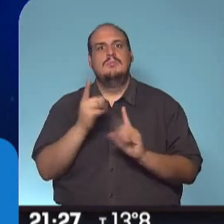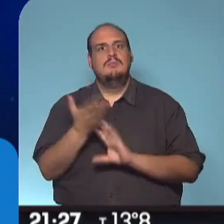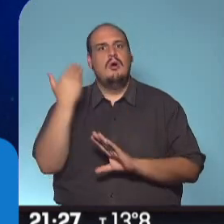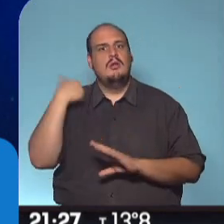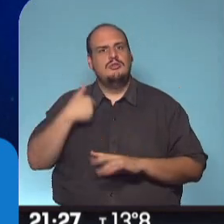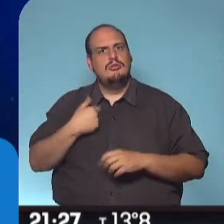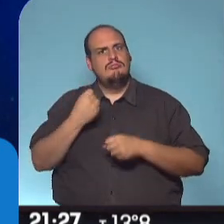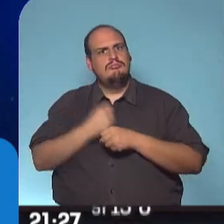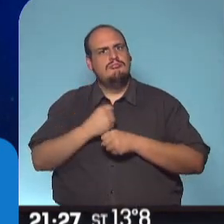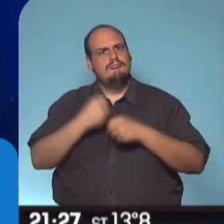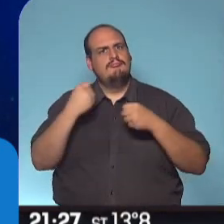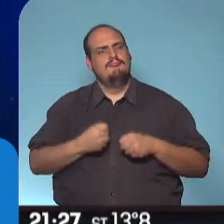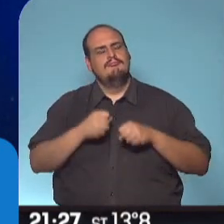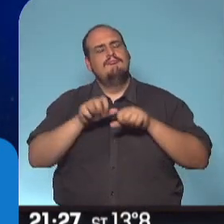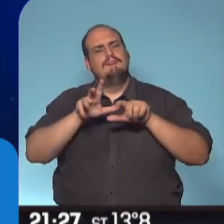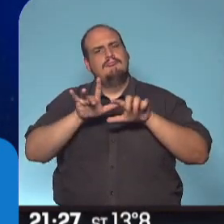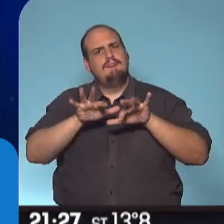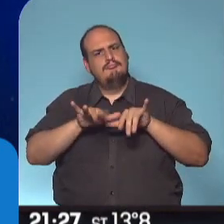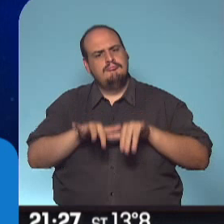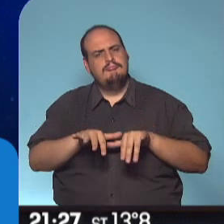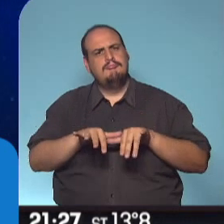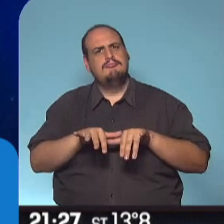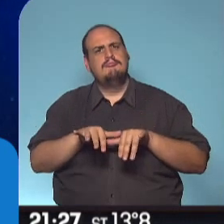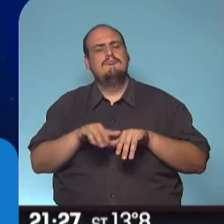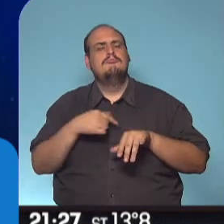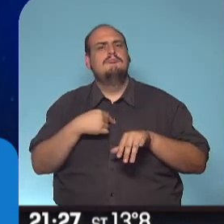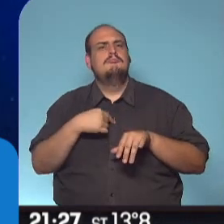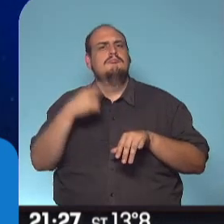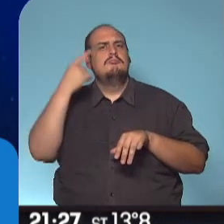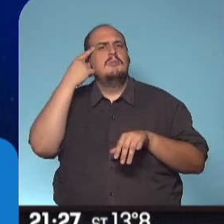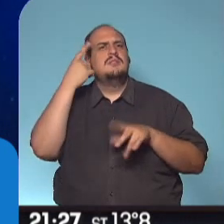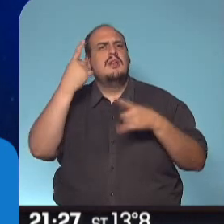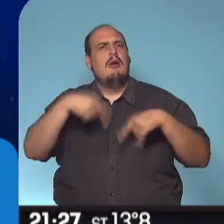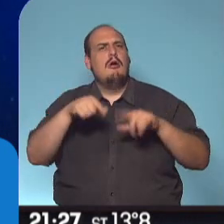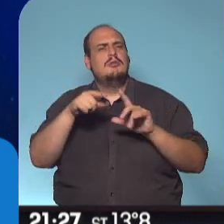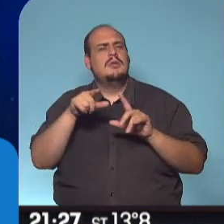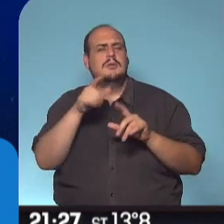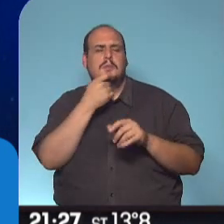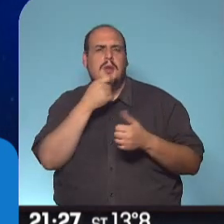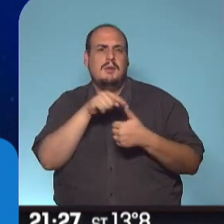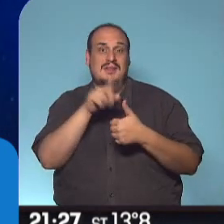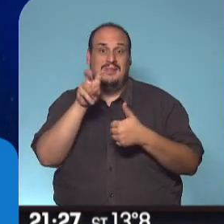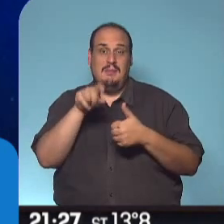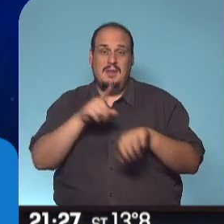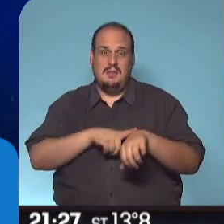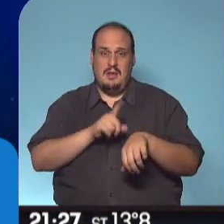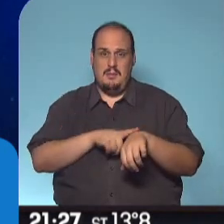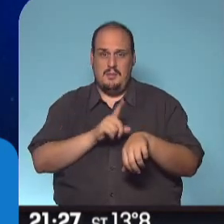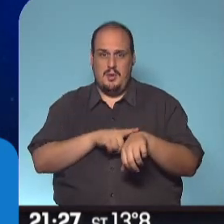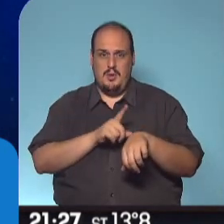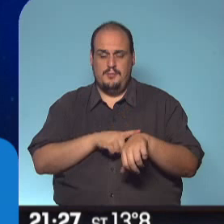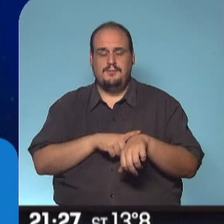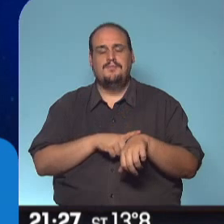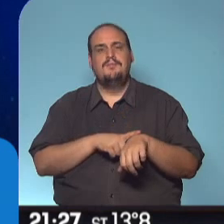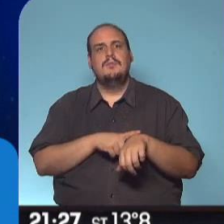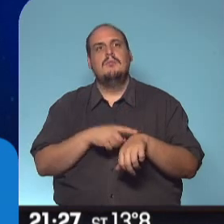puse a trabajar, por empezar, traté de bajar de las expectativas en varias cosas. Una, el tiempo. Yo dije que esperaba